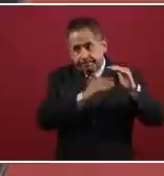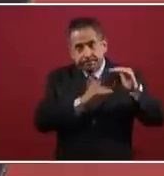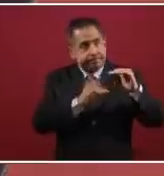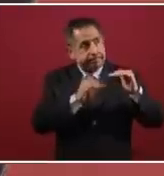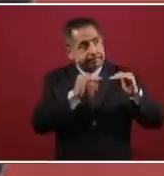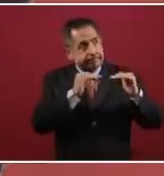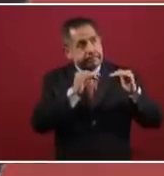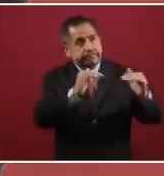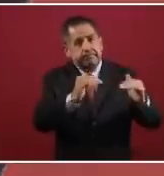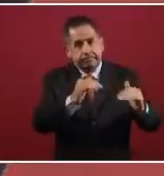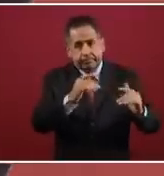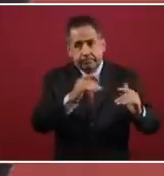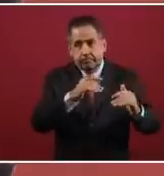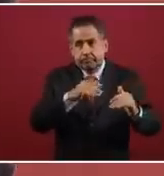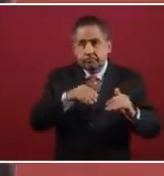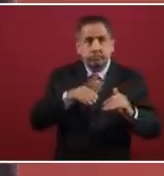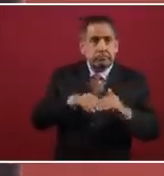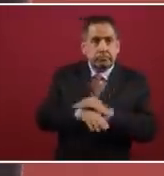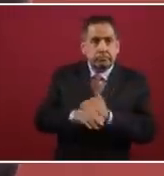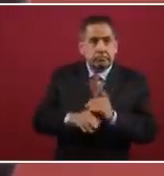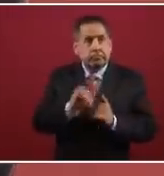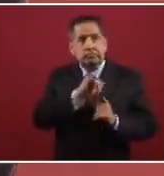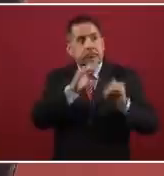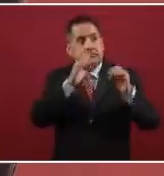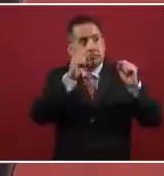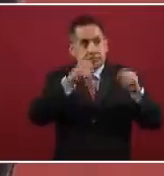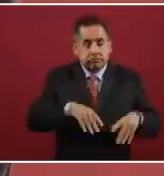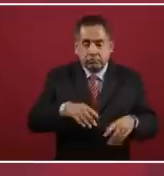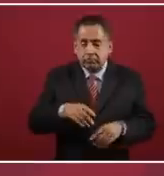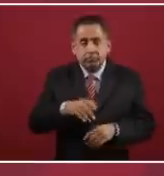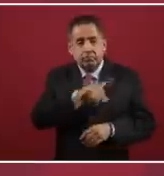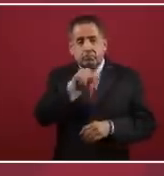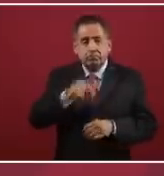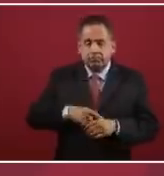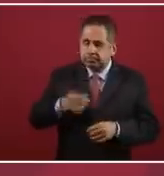para poder entrar porque se nos podía derrumbar.